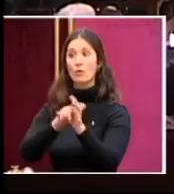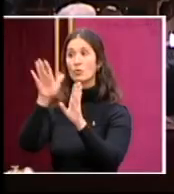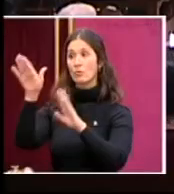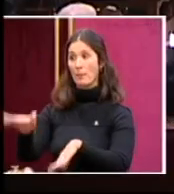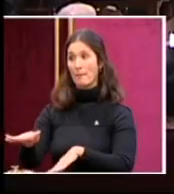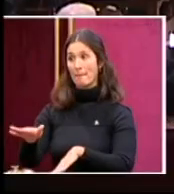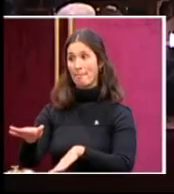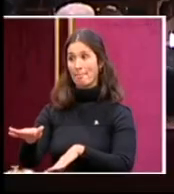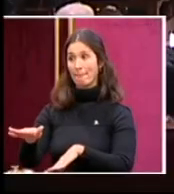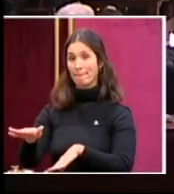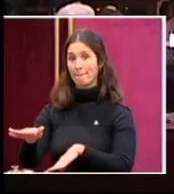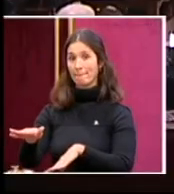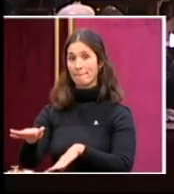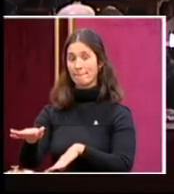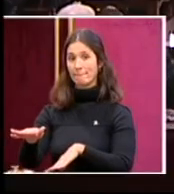favor.